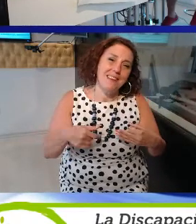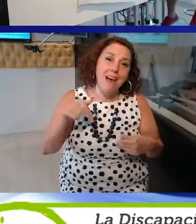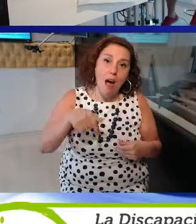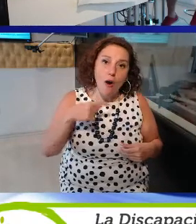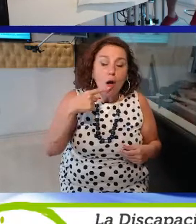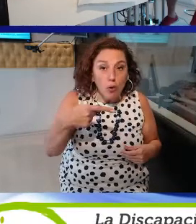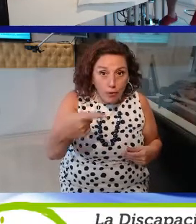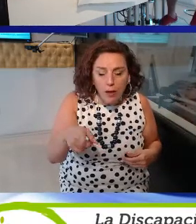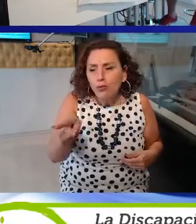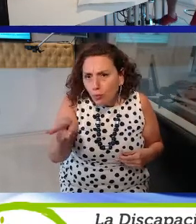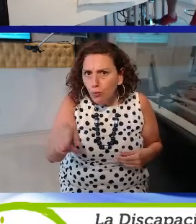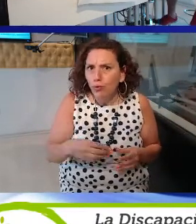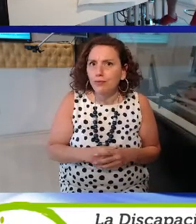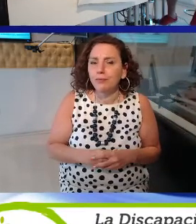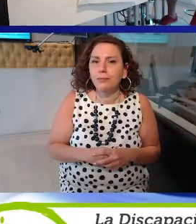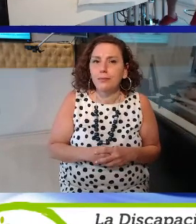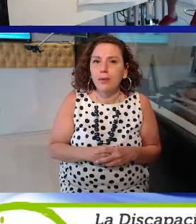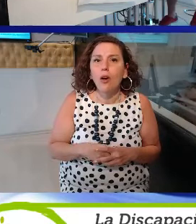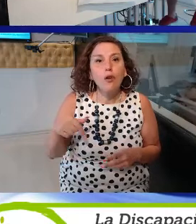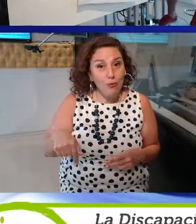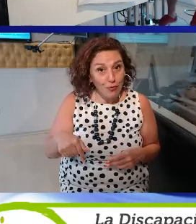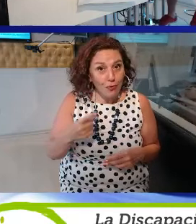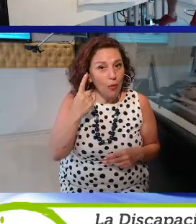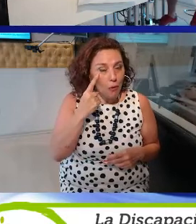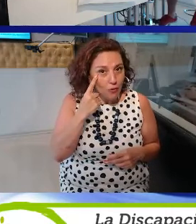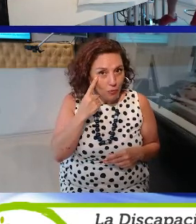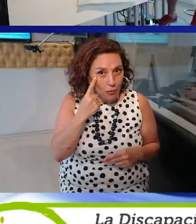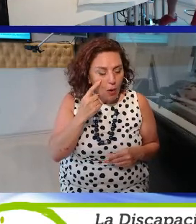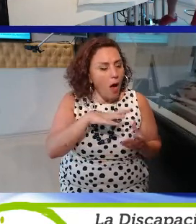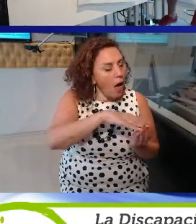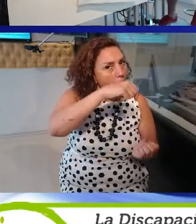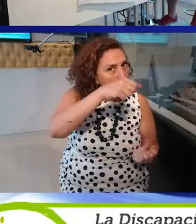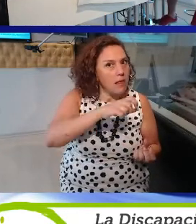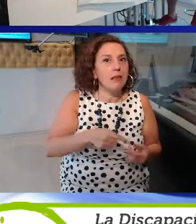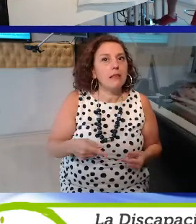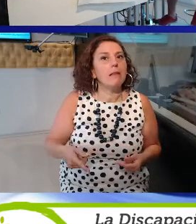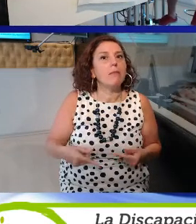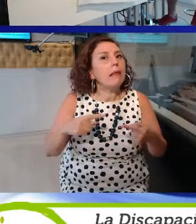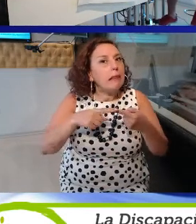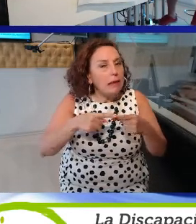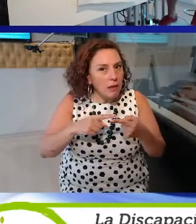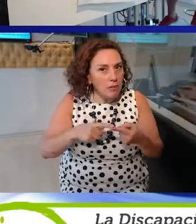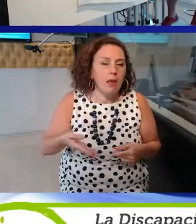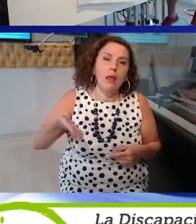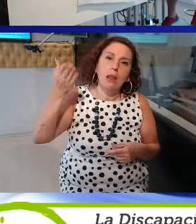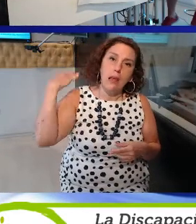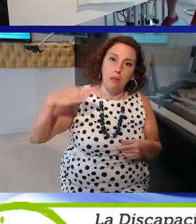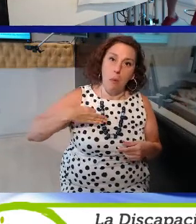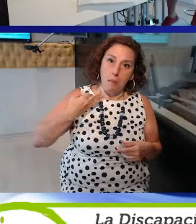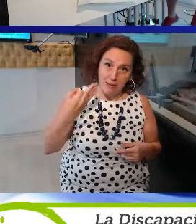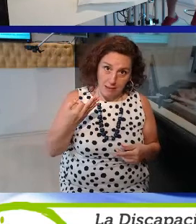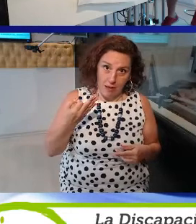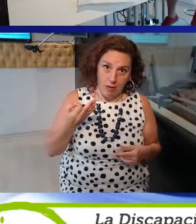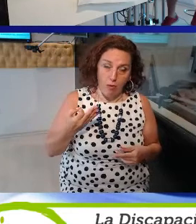contanos un poco de vos, porque sabemos que acabas de recibirte de intérprete. Sí, me recibí el año pasado de intérpretes en lengua